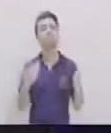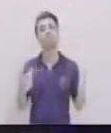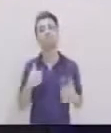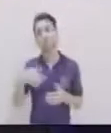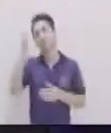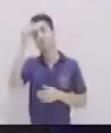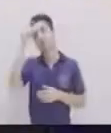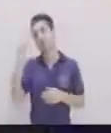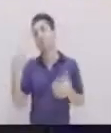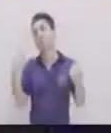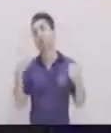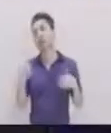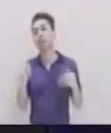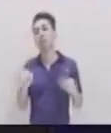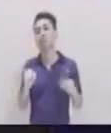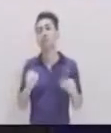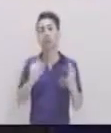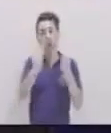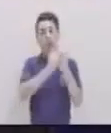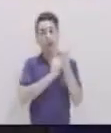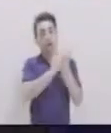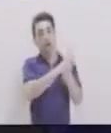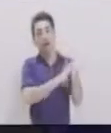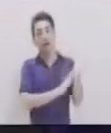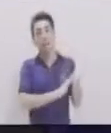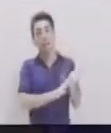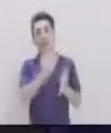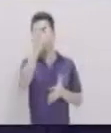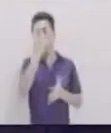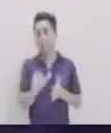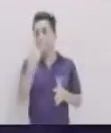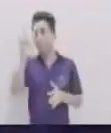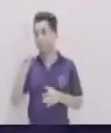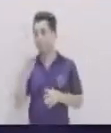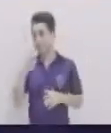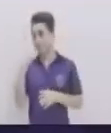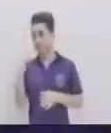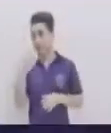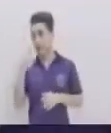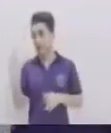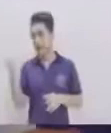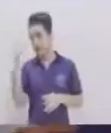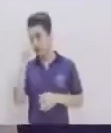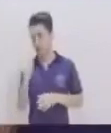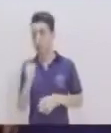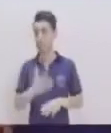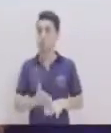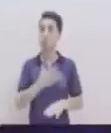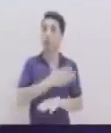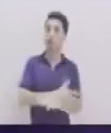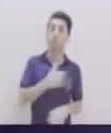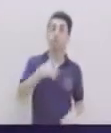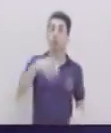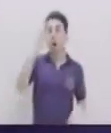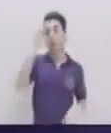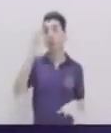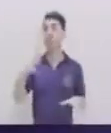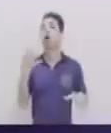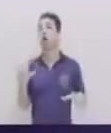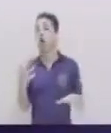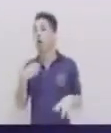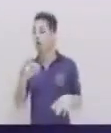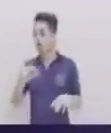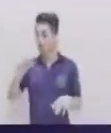que hemos aprendido a hacer una gráfica de barra. En nuestra tabla anterior, entonces, aprendimos a